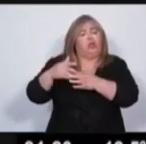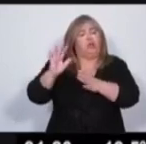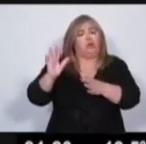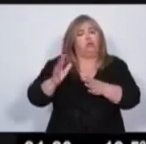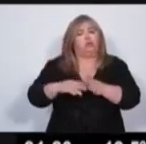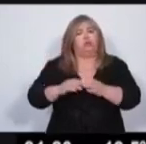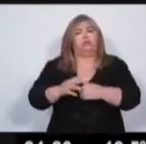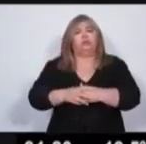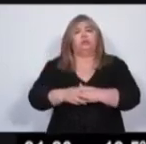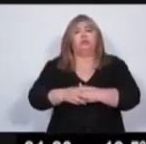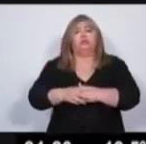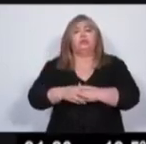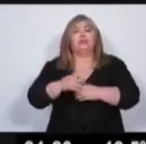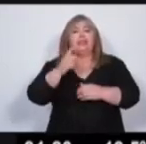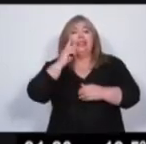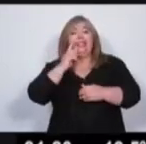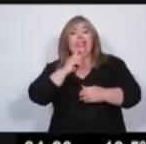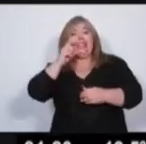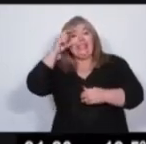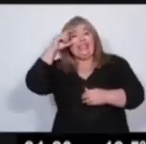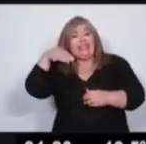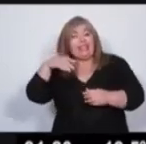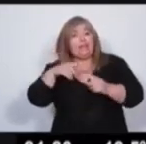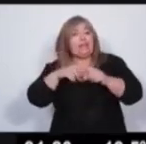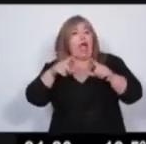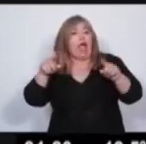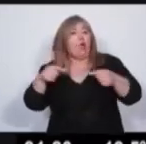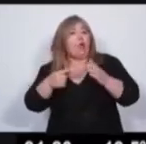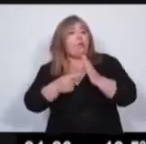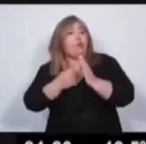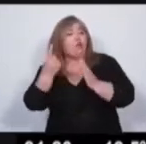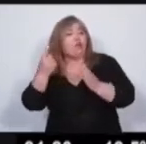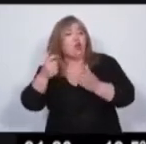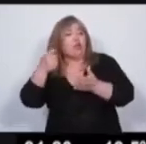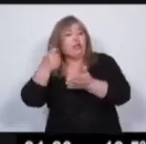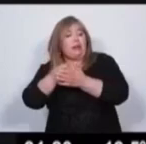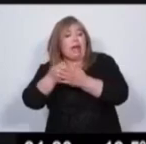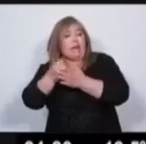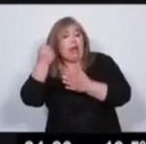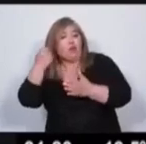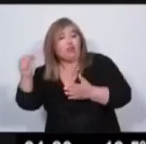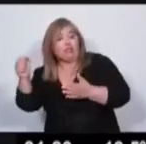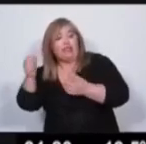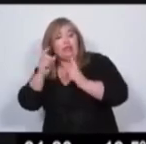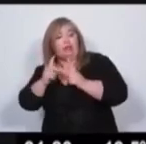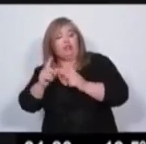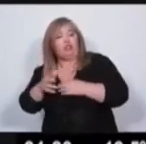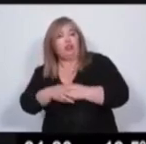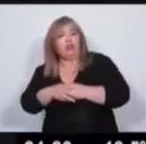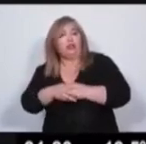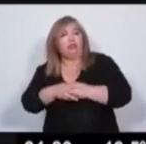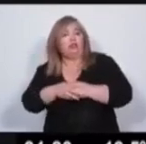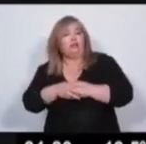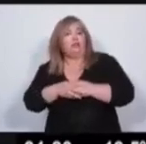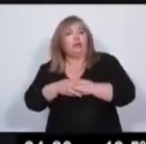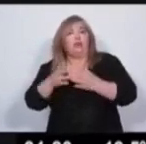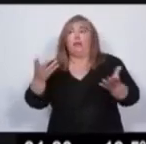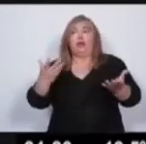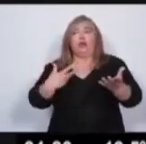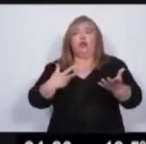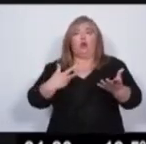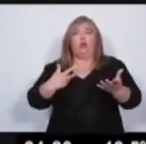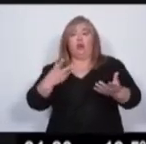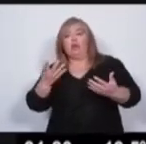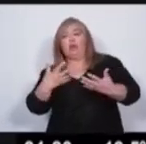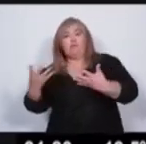el ítem aula En definitiva venía supuestamente a resolver estos problemas porque si el el tema era ver cómo podíamos al